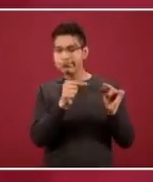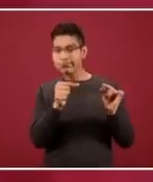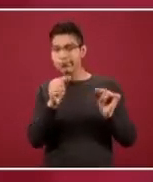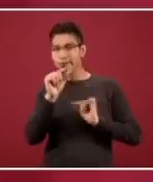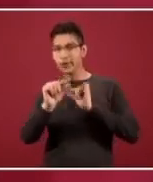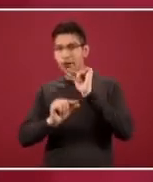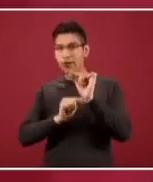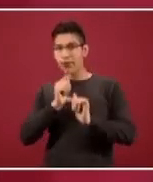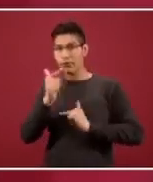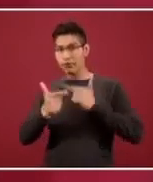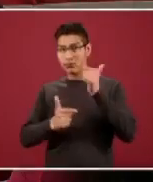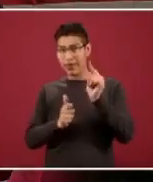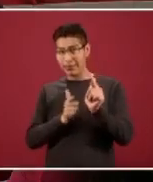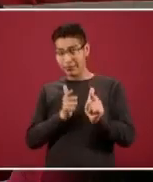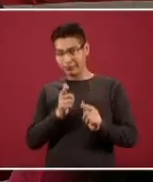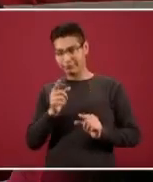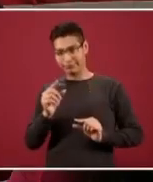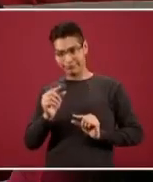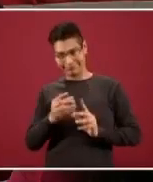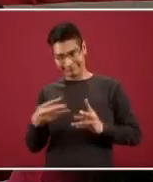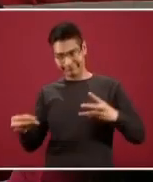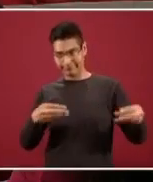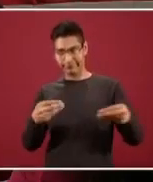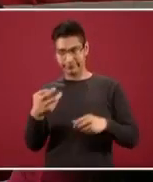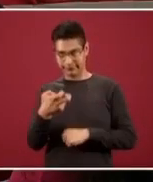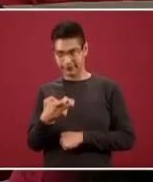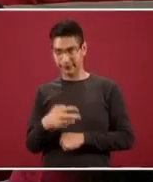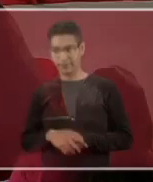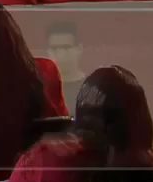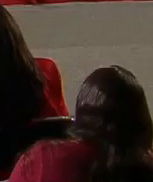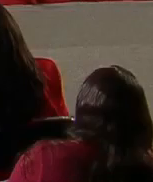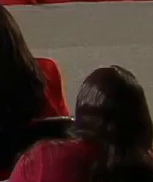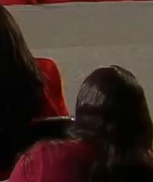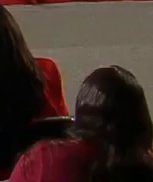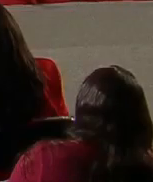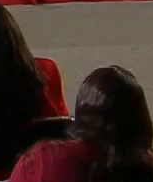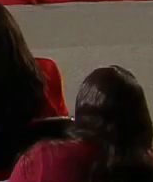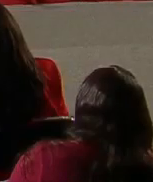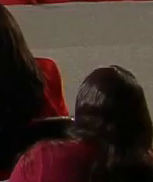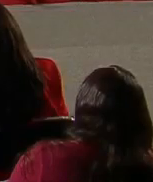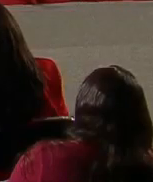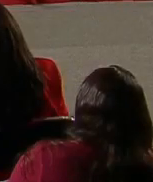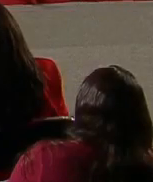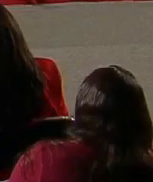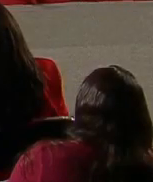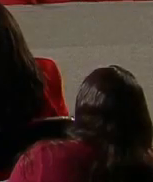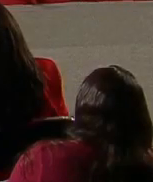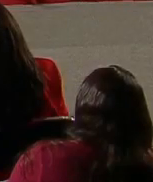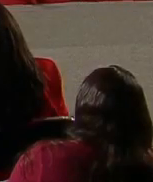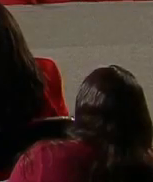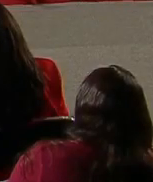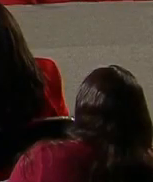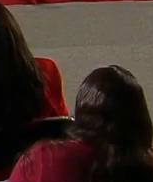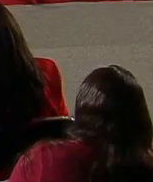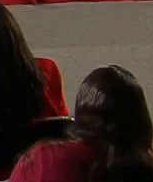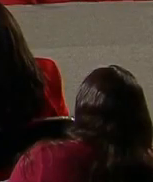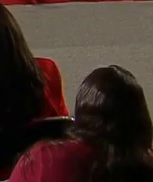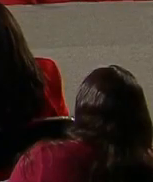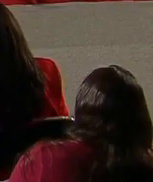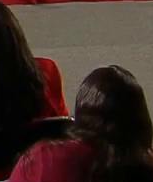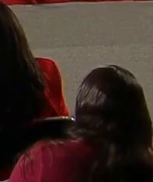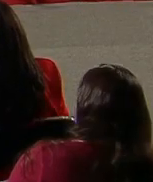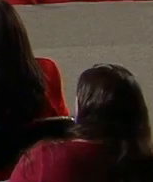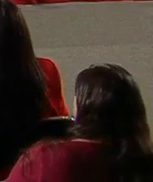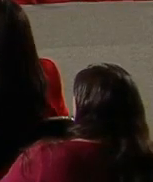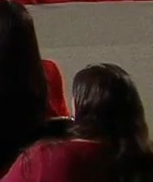la curva epidémica. Ruth Rodríguez, columnista de Excelsior. Hablando precisamente de este tema, hoy comienza la jornada o en